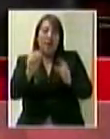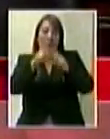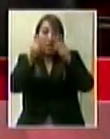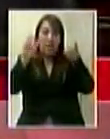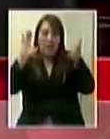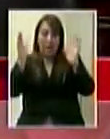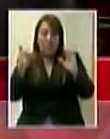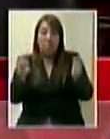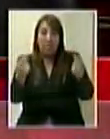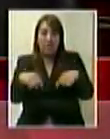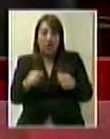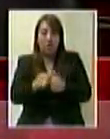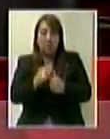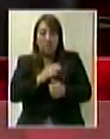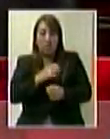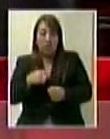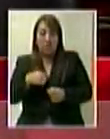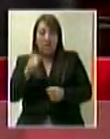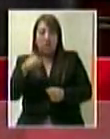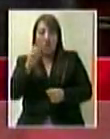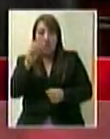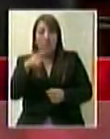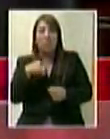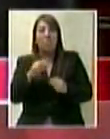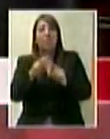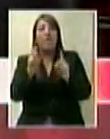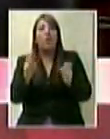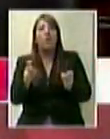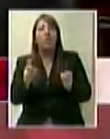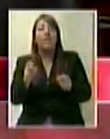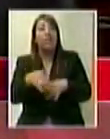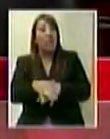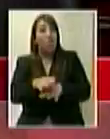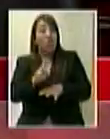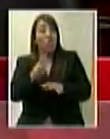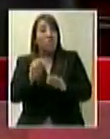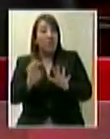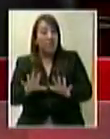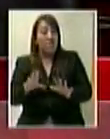transformación recién va a venir con este gobierno. Y reitero mi pregunta. De julio del